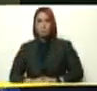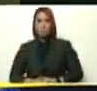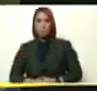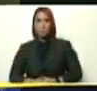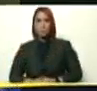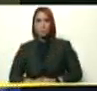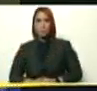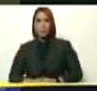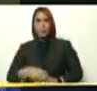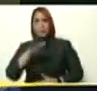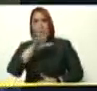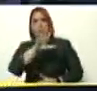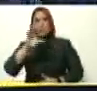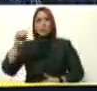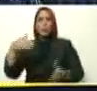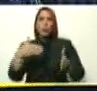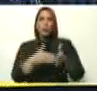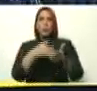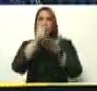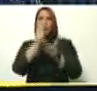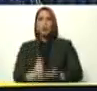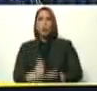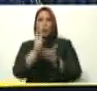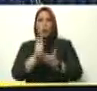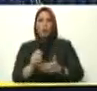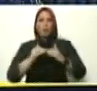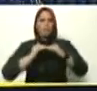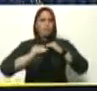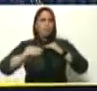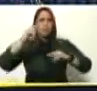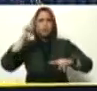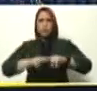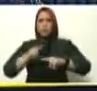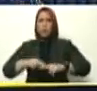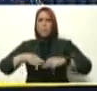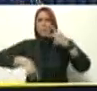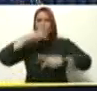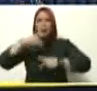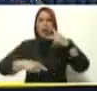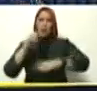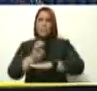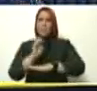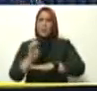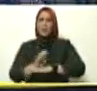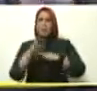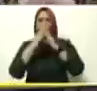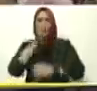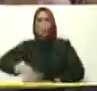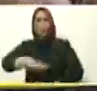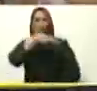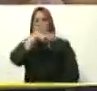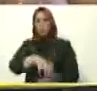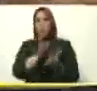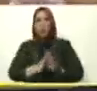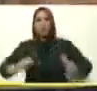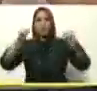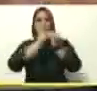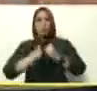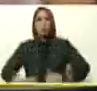de inmediato 50.000 toneladas de asfalto para un plan de emergencia de todo el estado Anzoátegui.